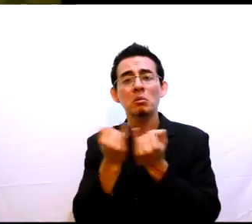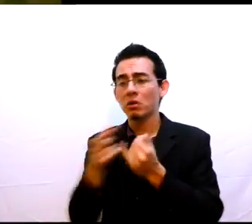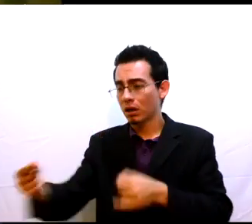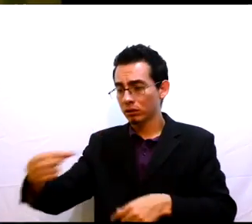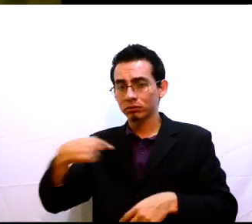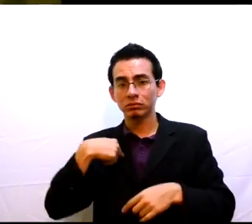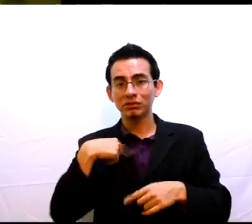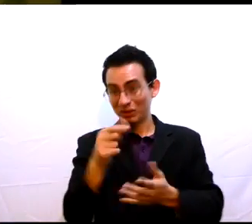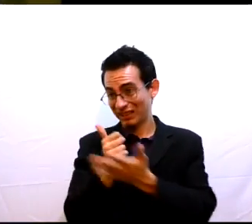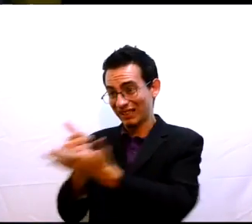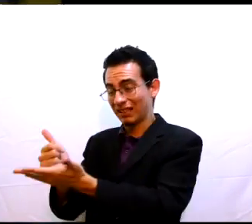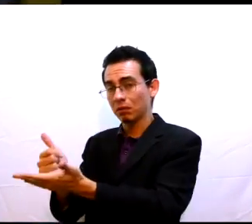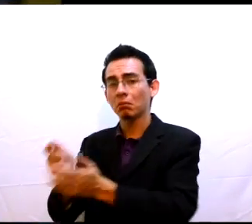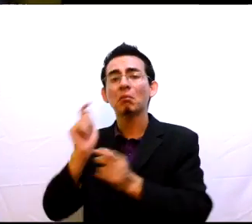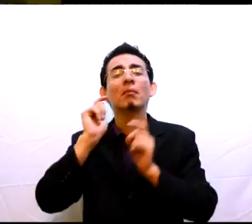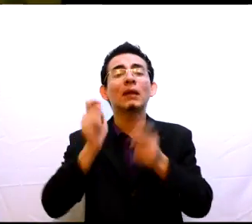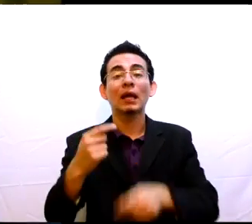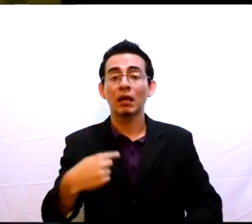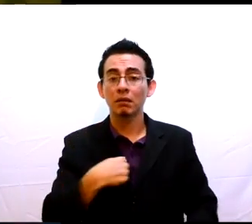hicisteis